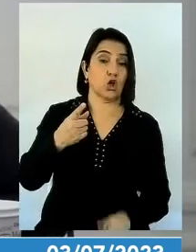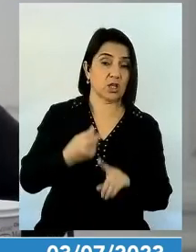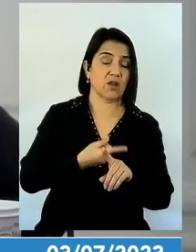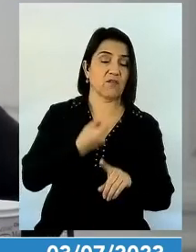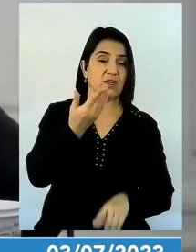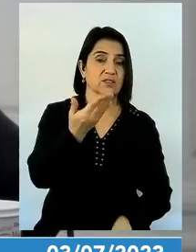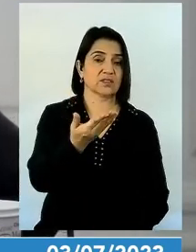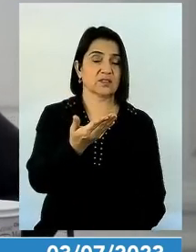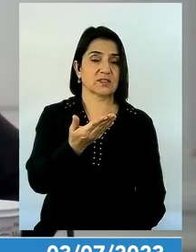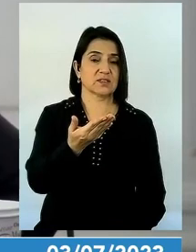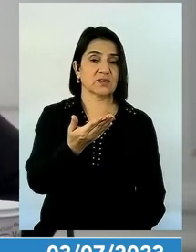la señora Claudia.